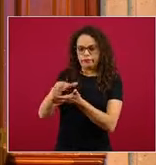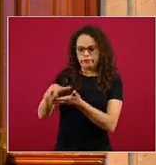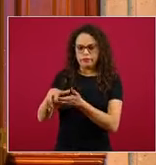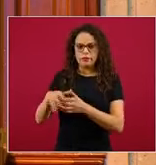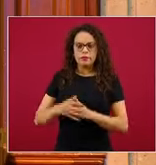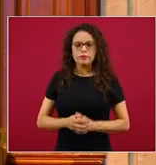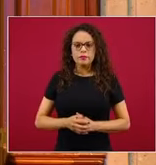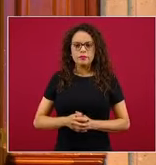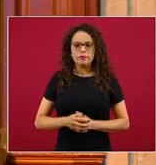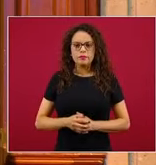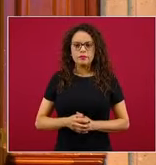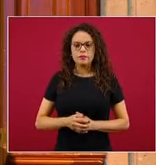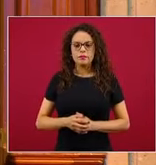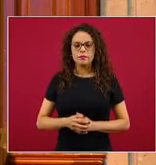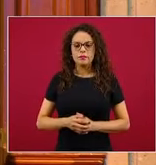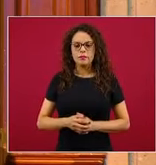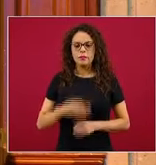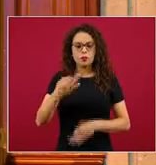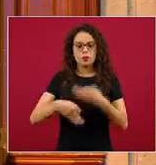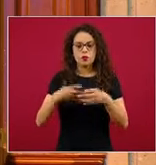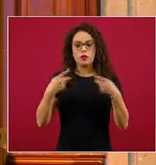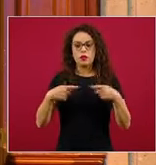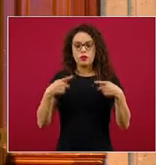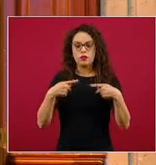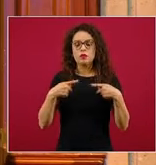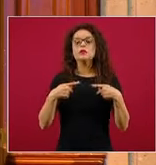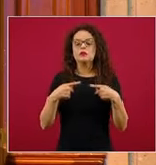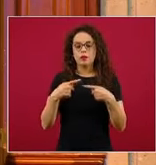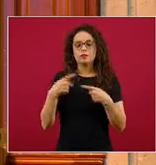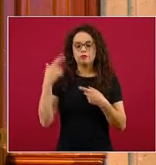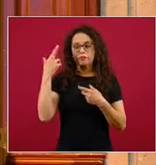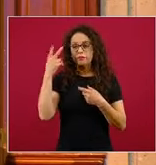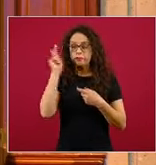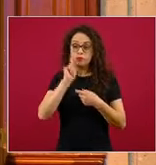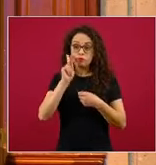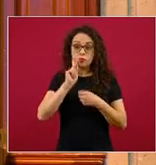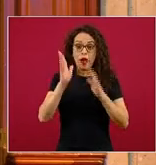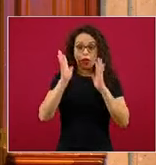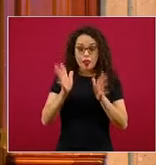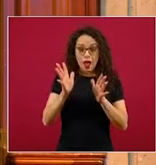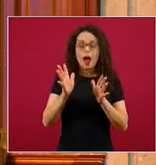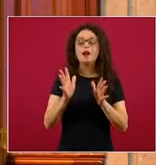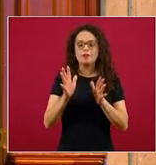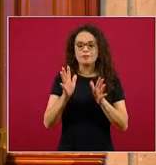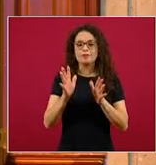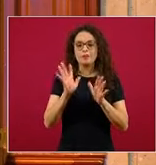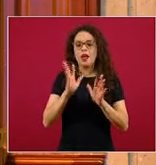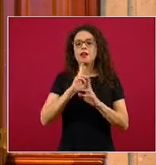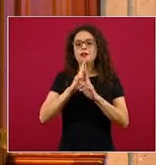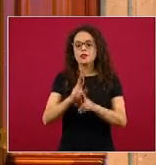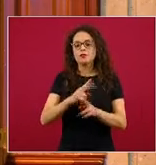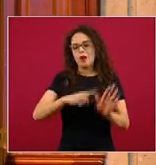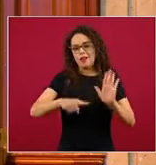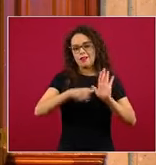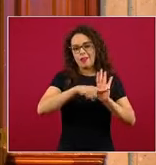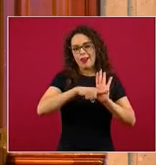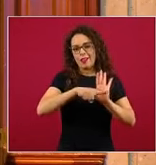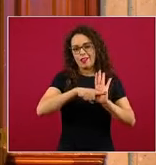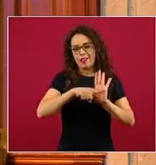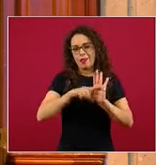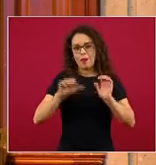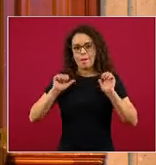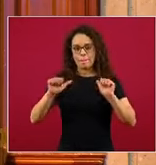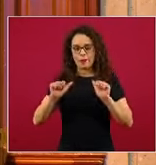estas personas, que son aquellas que ya dieron negativo a la prueba y que para el día de hoy también son un poco más de